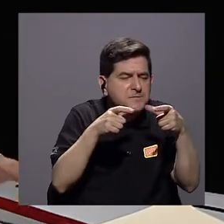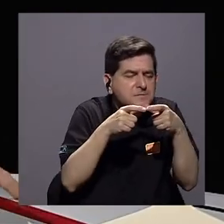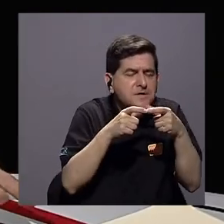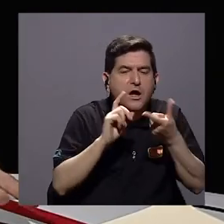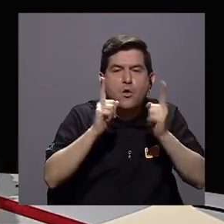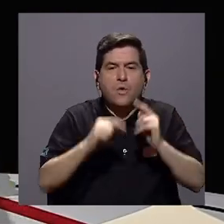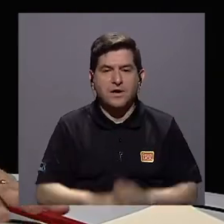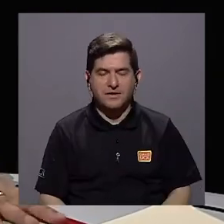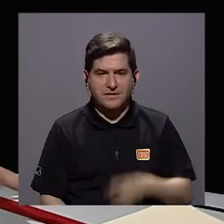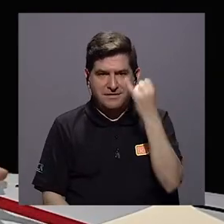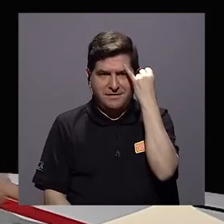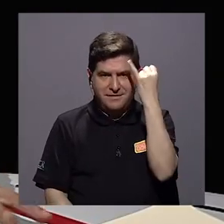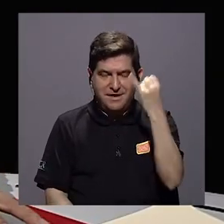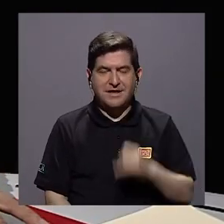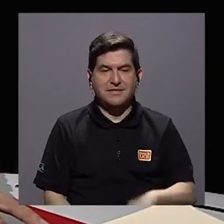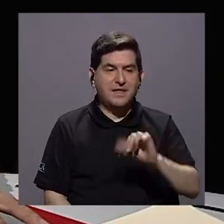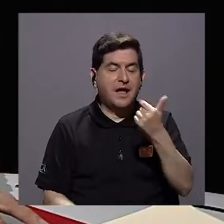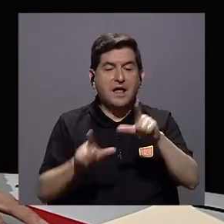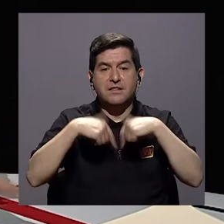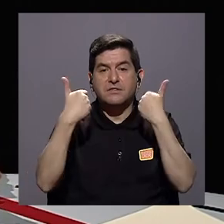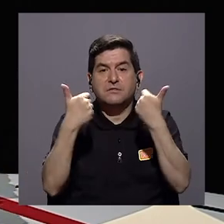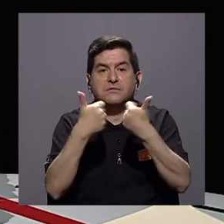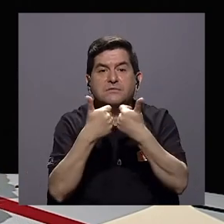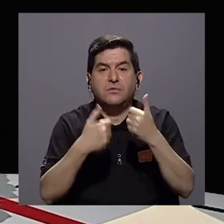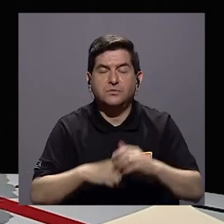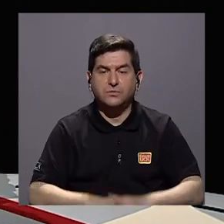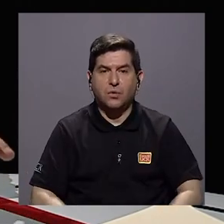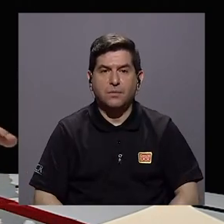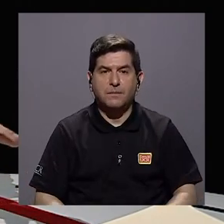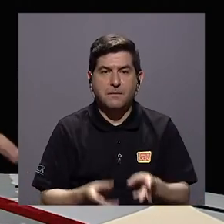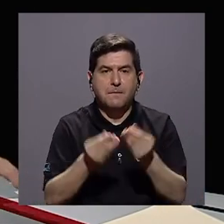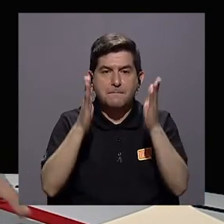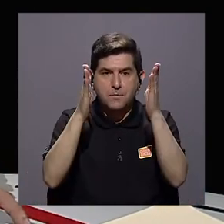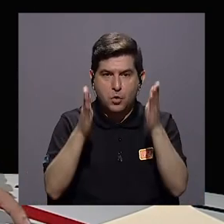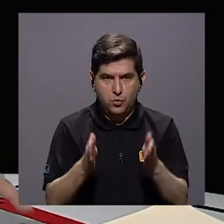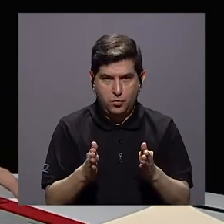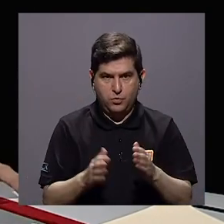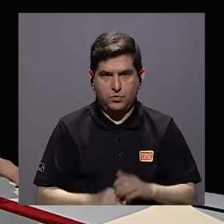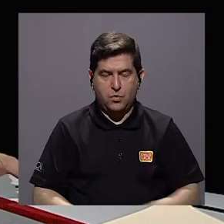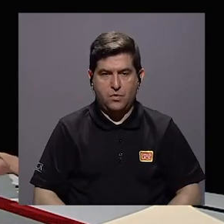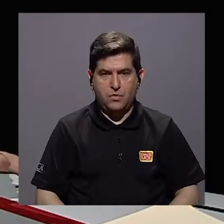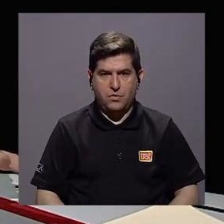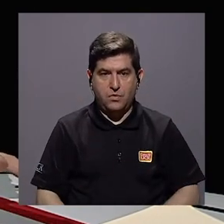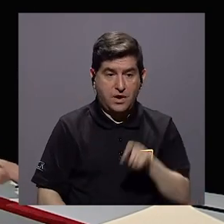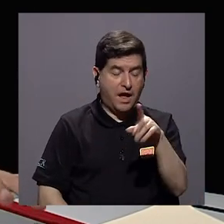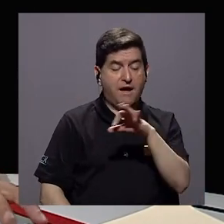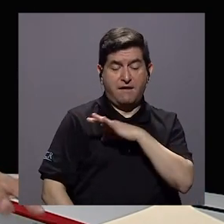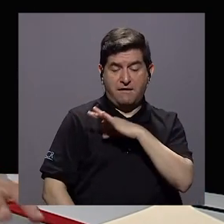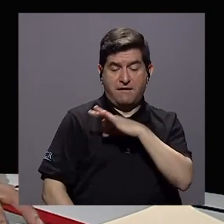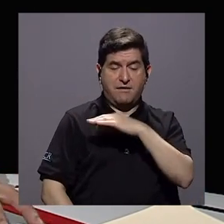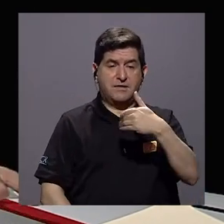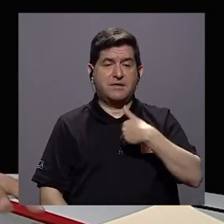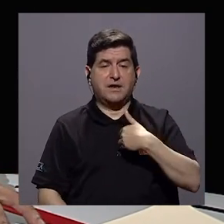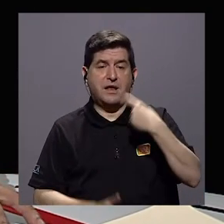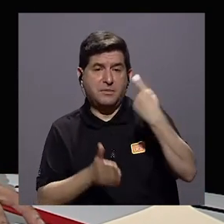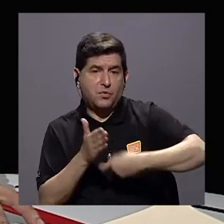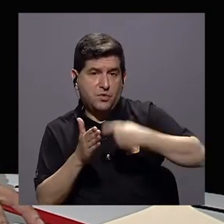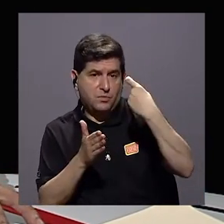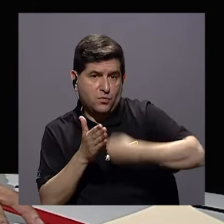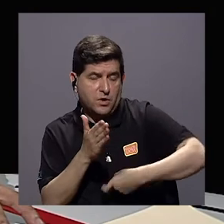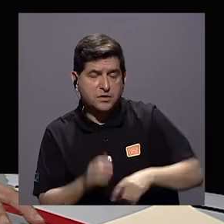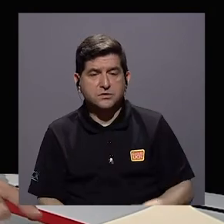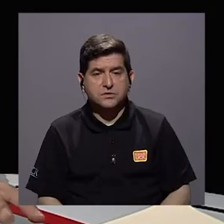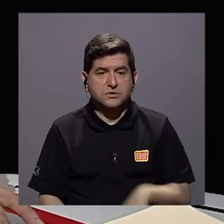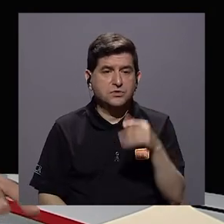final, el argumento de este otro sector es el productor que se ve beneficiado por un